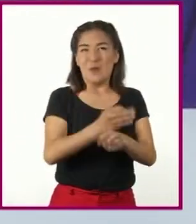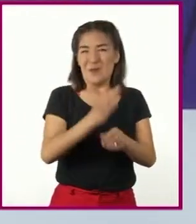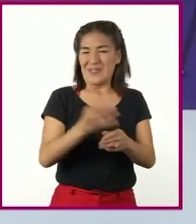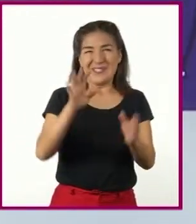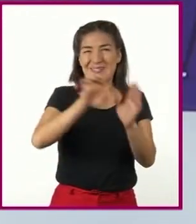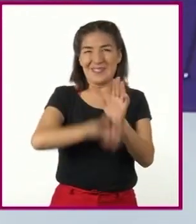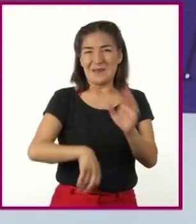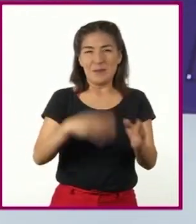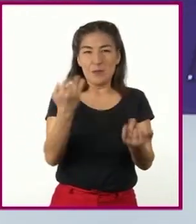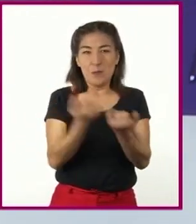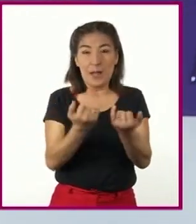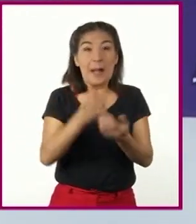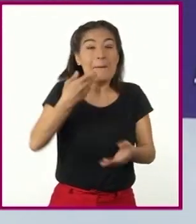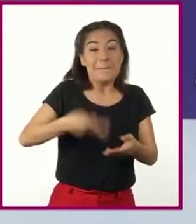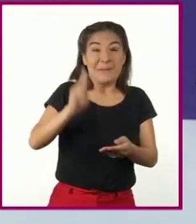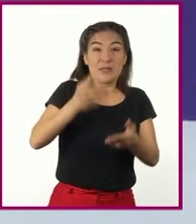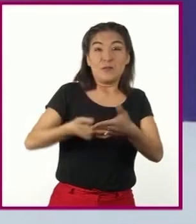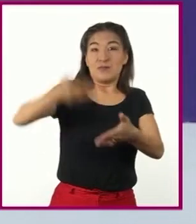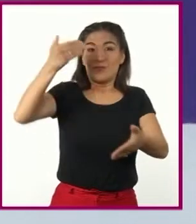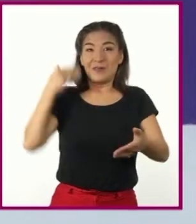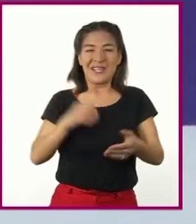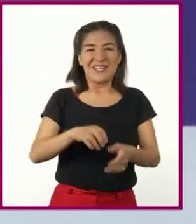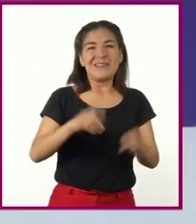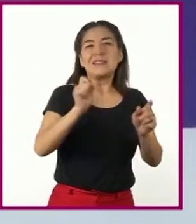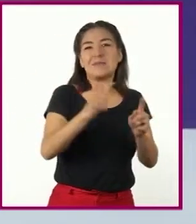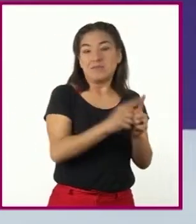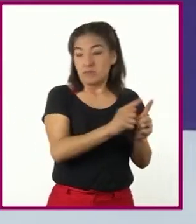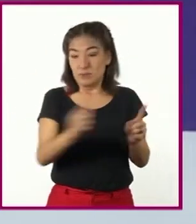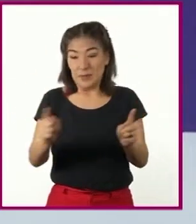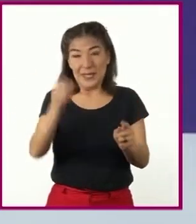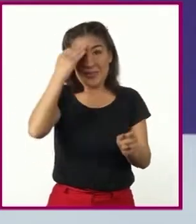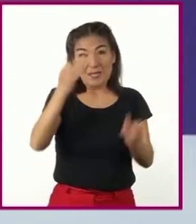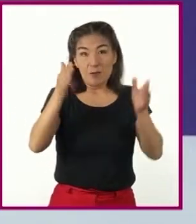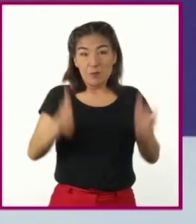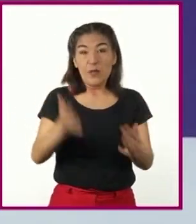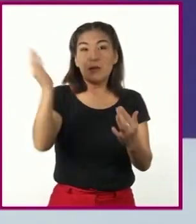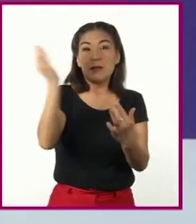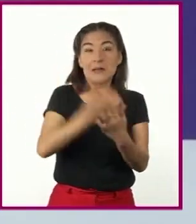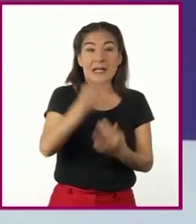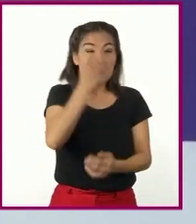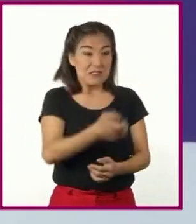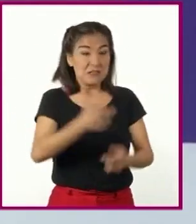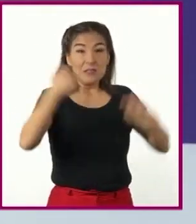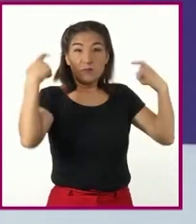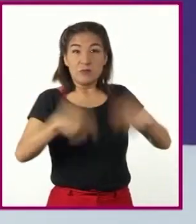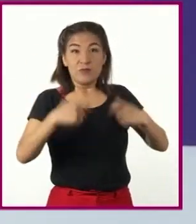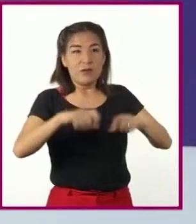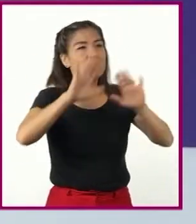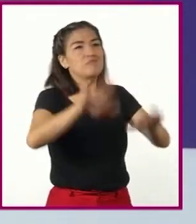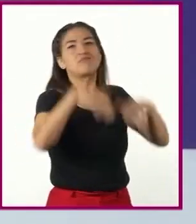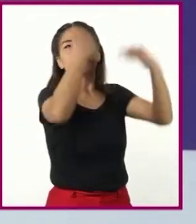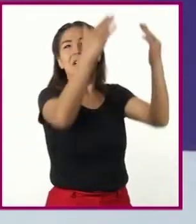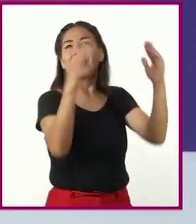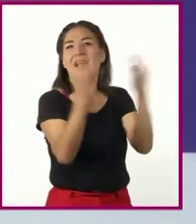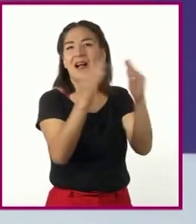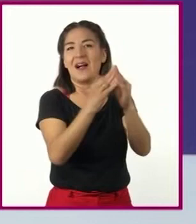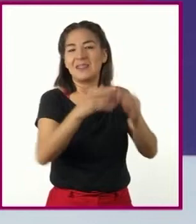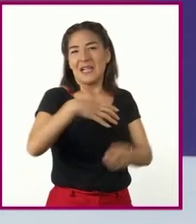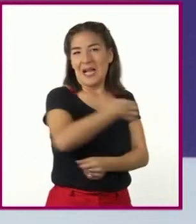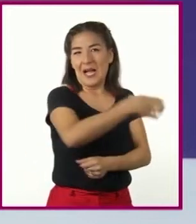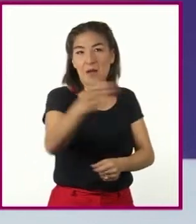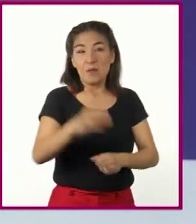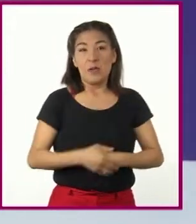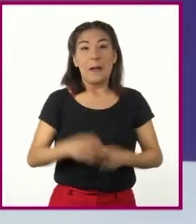días, durante la Edad Media, el único remedio fue el aislamiento. Los ricos se fueron a su casa de campo. Los burgueses